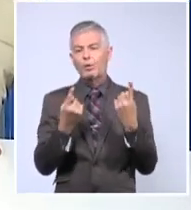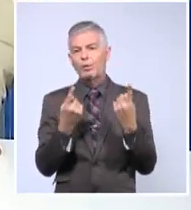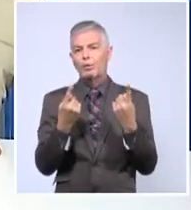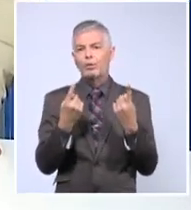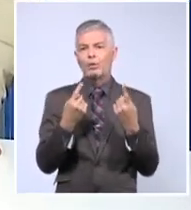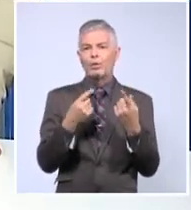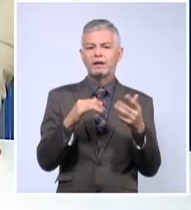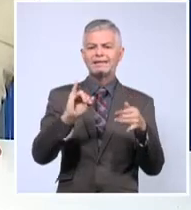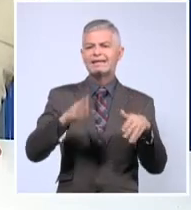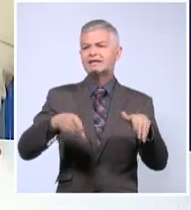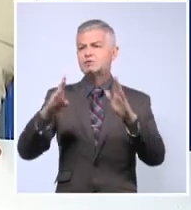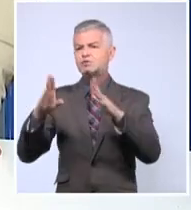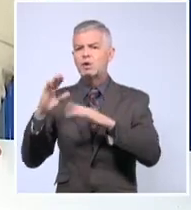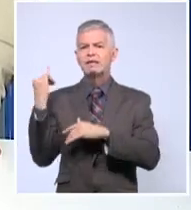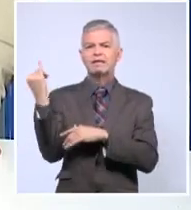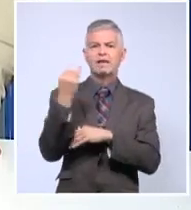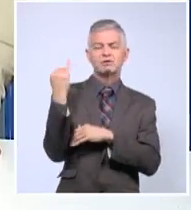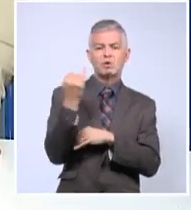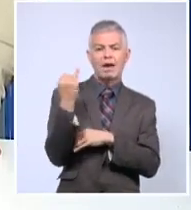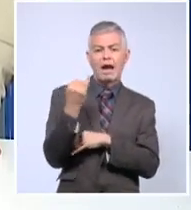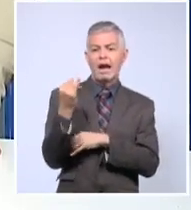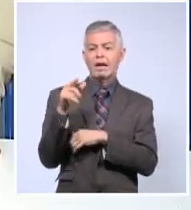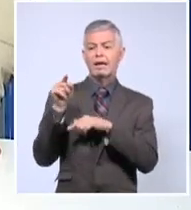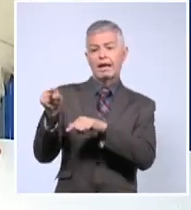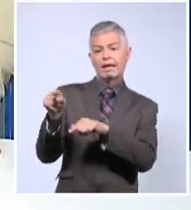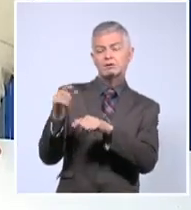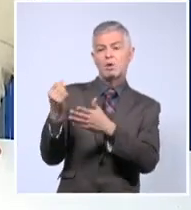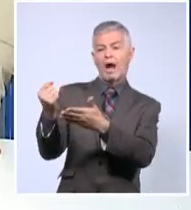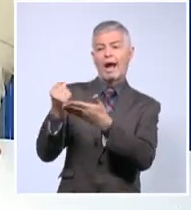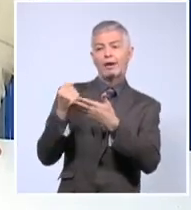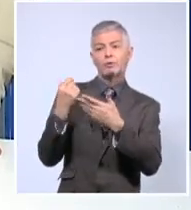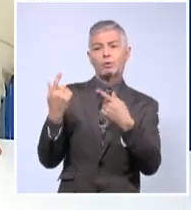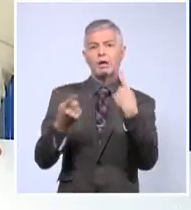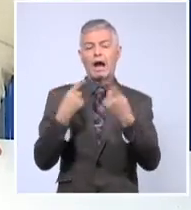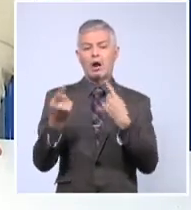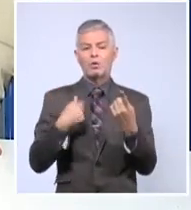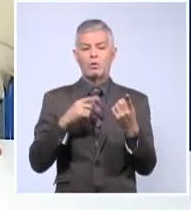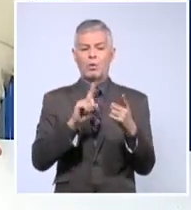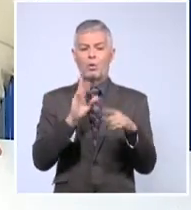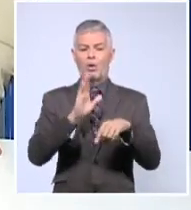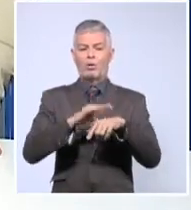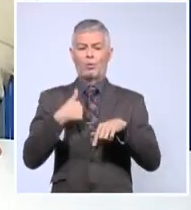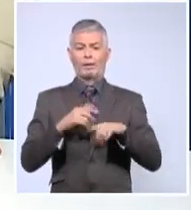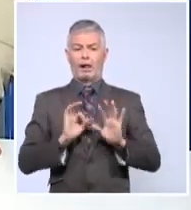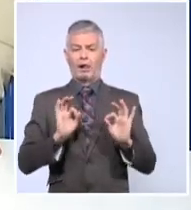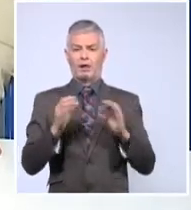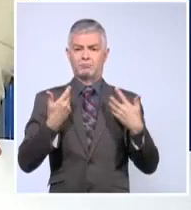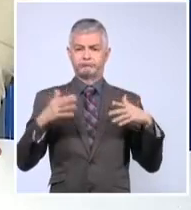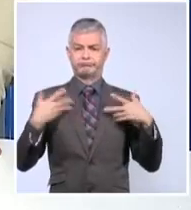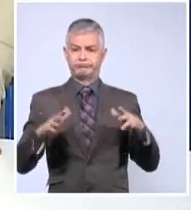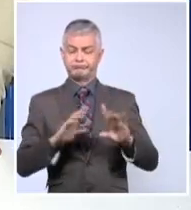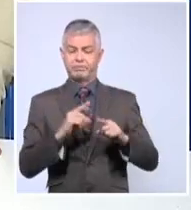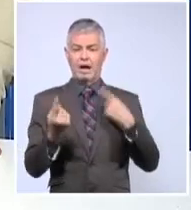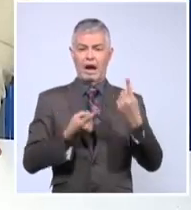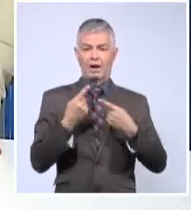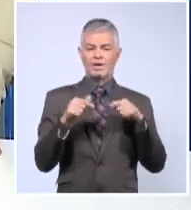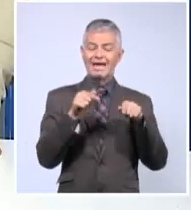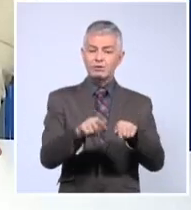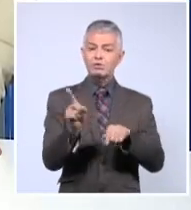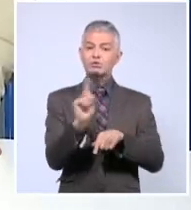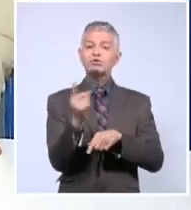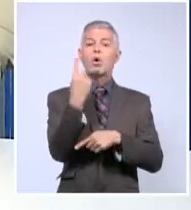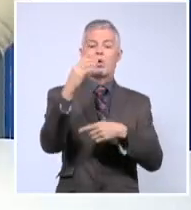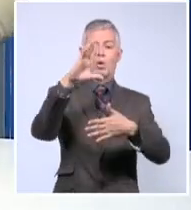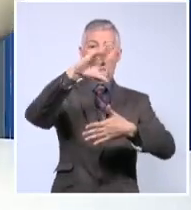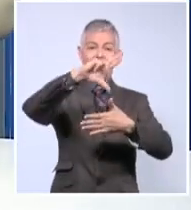instituciones internacionales para no ensuciarse mucho las manos, y esto no solo es para América Latina, es para la política exterior en